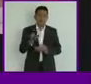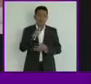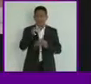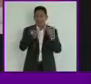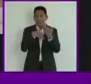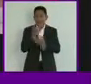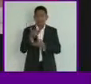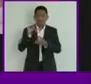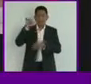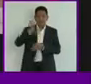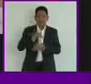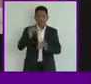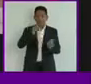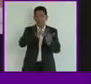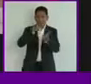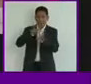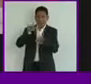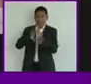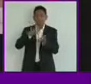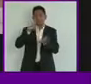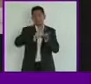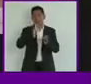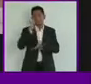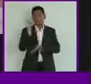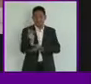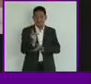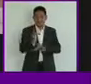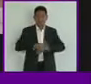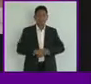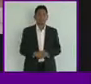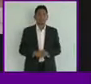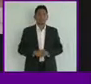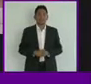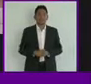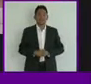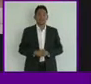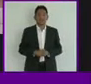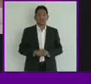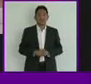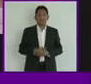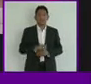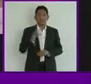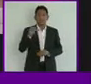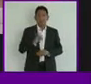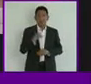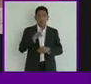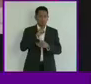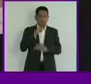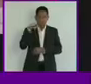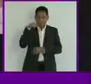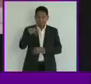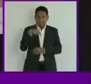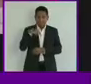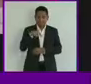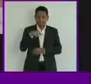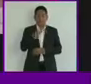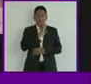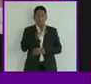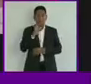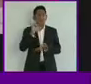del Tribunal Electoral de la Ciudad de México, que si su acompañamiento, nada, absolutamente nada es posible. Estaríamos pasando a